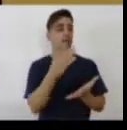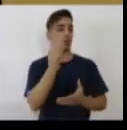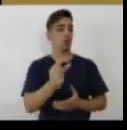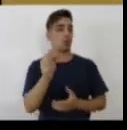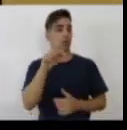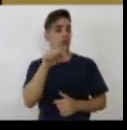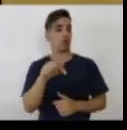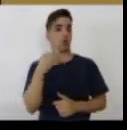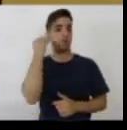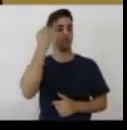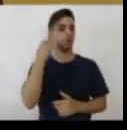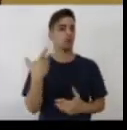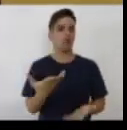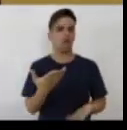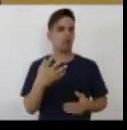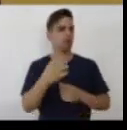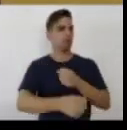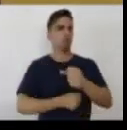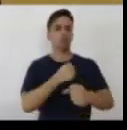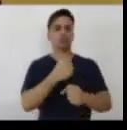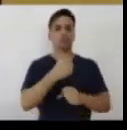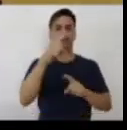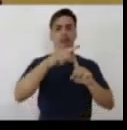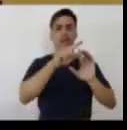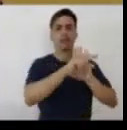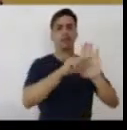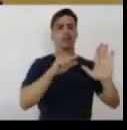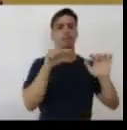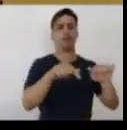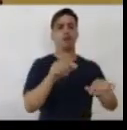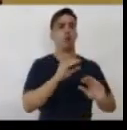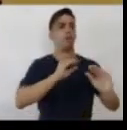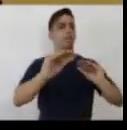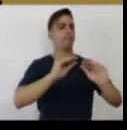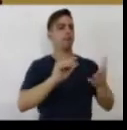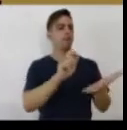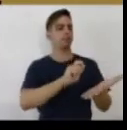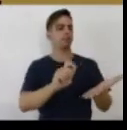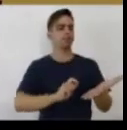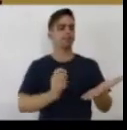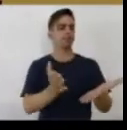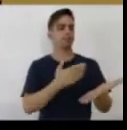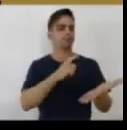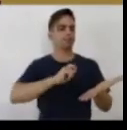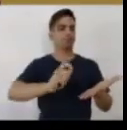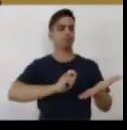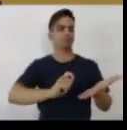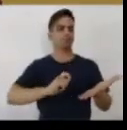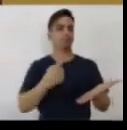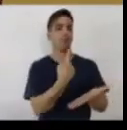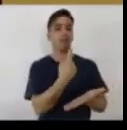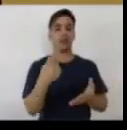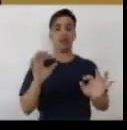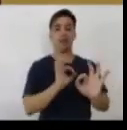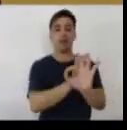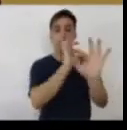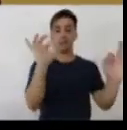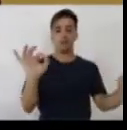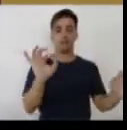la utilidad que tiene lo que vamos a hacer en el tema de hoy para cuando estén preparando las actividades en cada una de